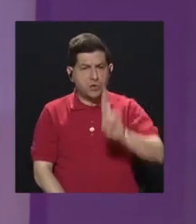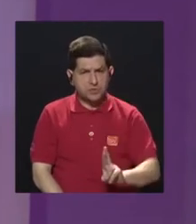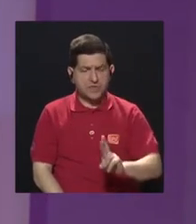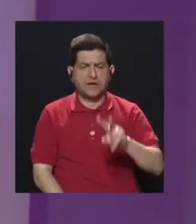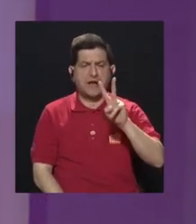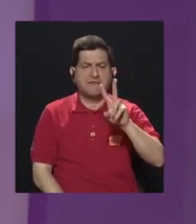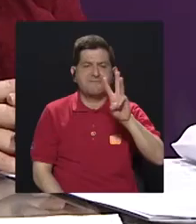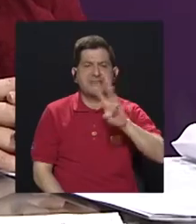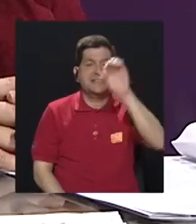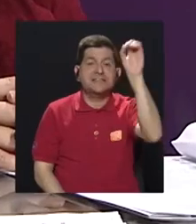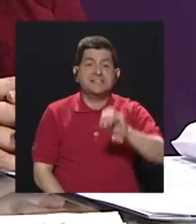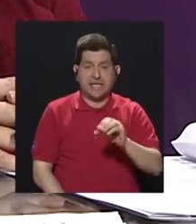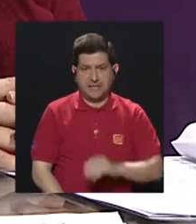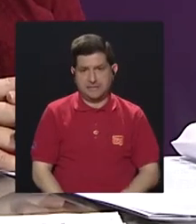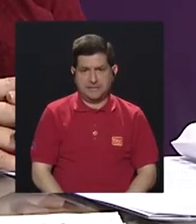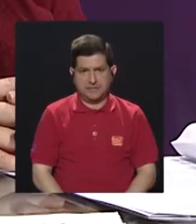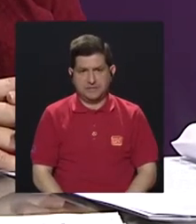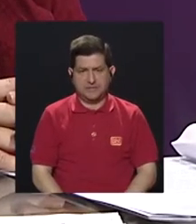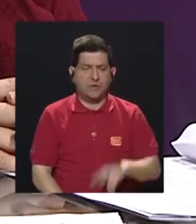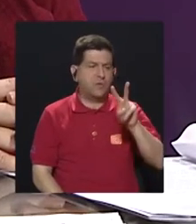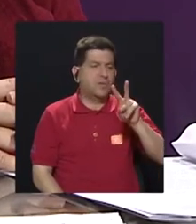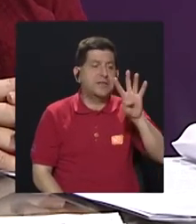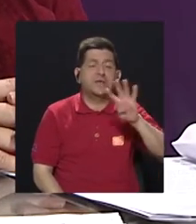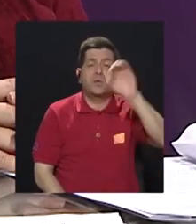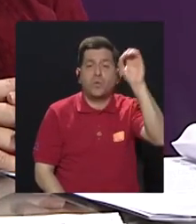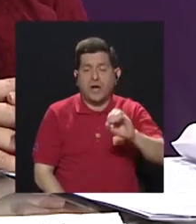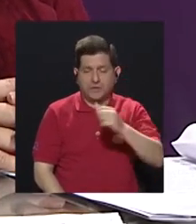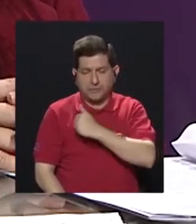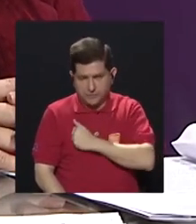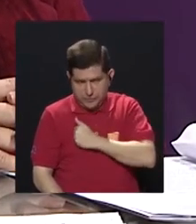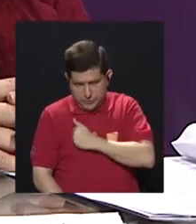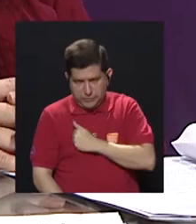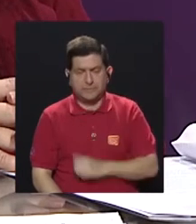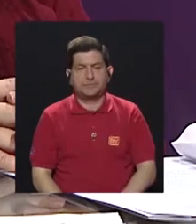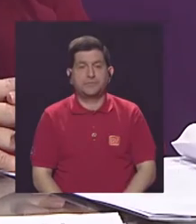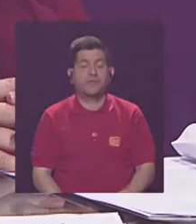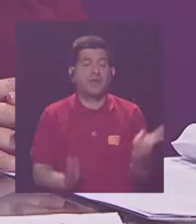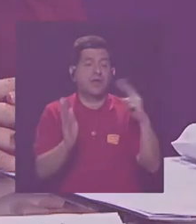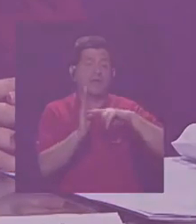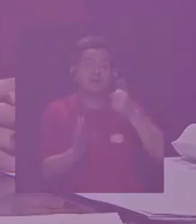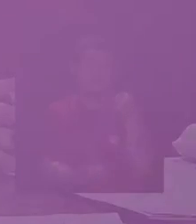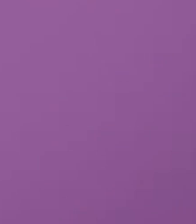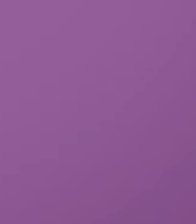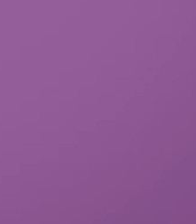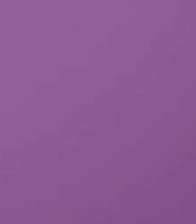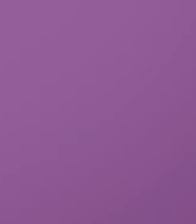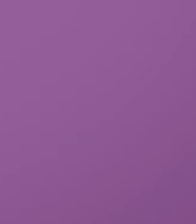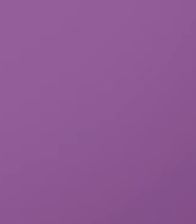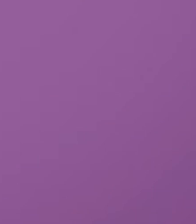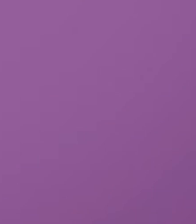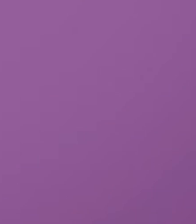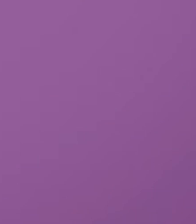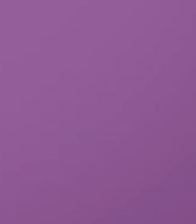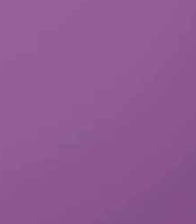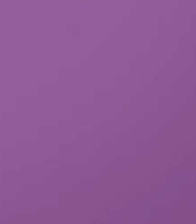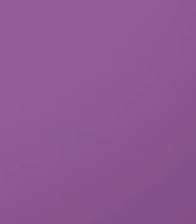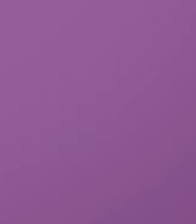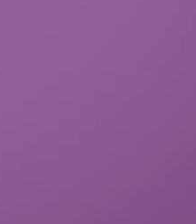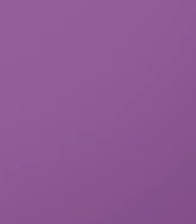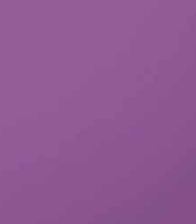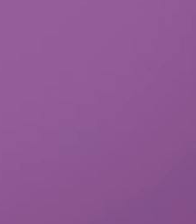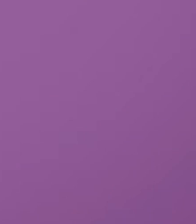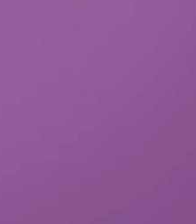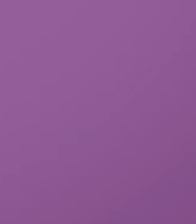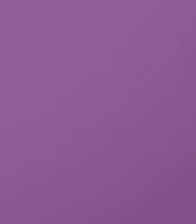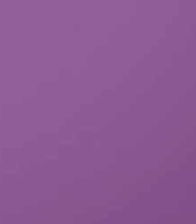26 por ciento en un 24 por ciento pero el perdón y para el 2015 que fue el monitoreo subsiguiente pues